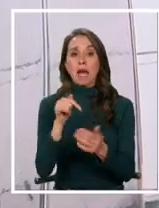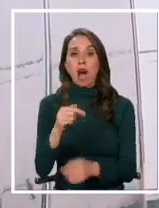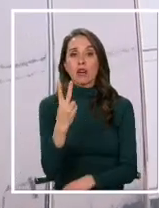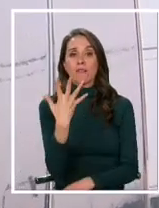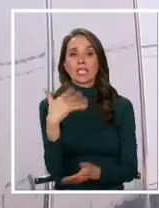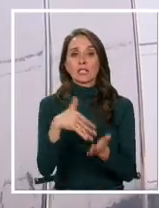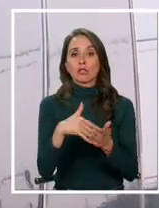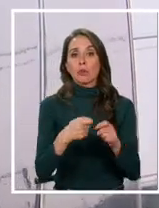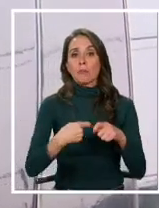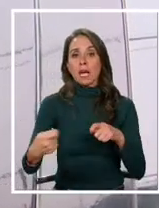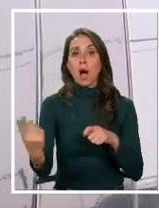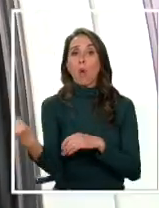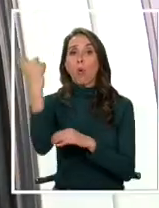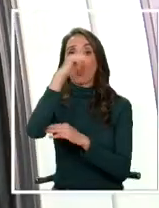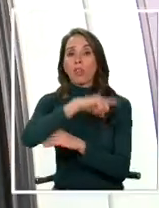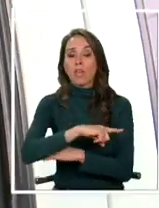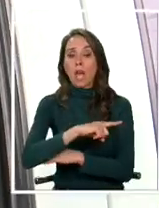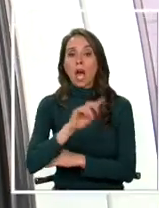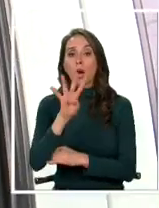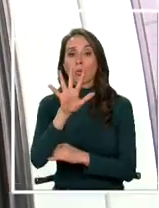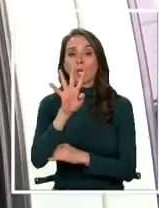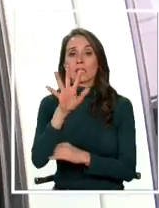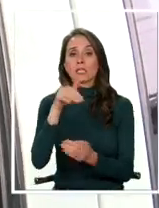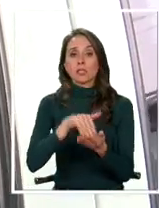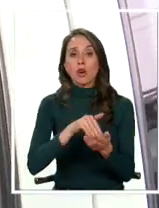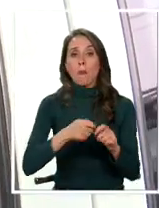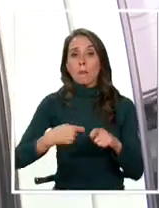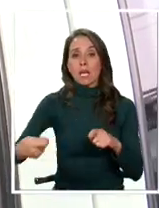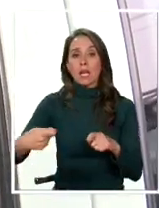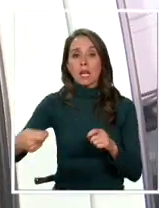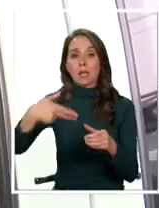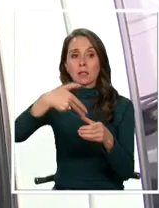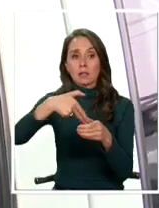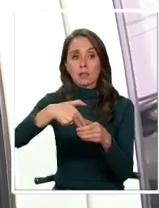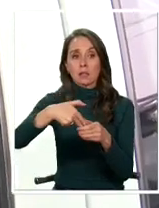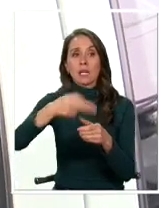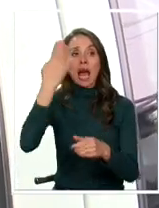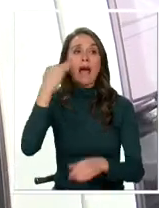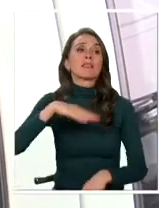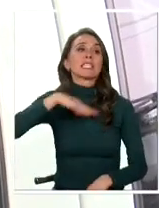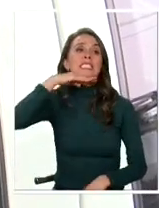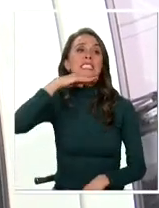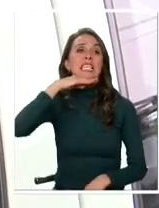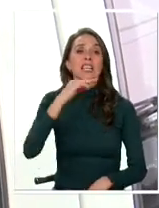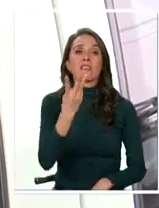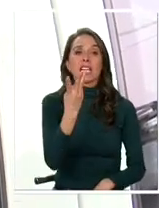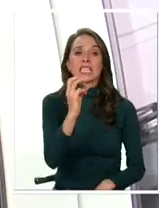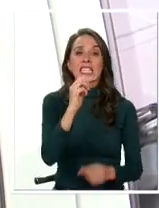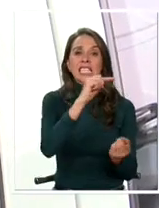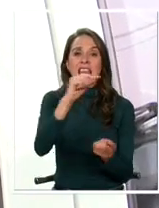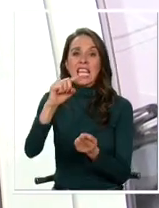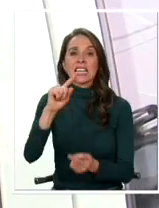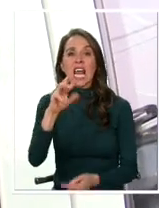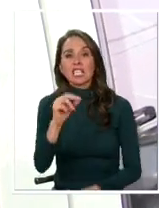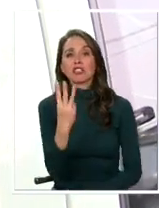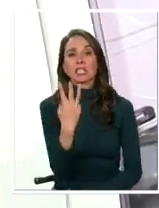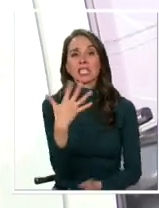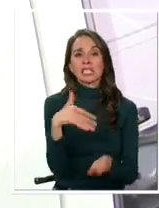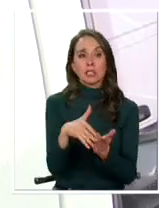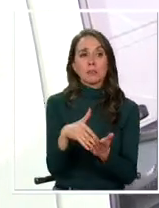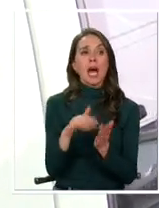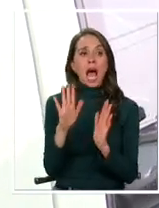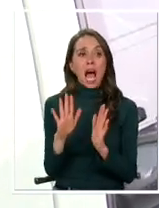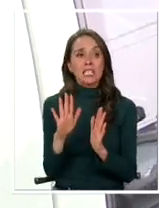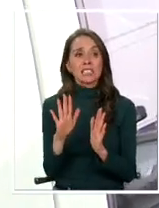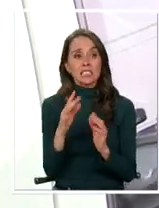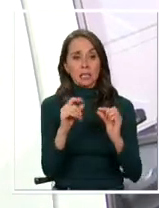día son 25000 pesos diarios 45,000 pesos y lo llenaba con 30 35 as Así ha sido el